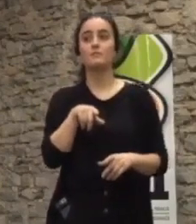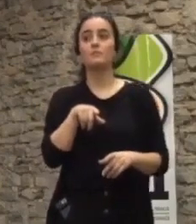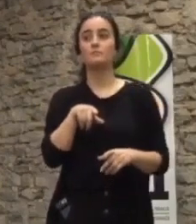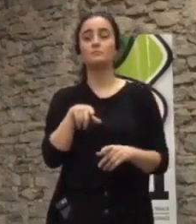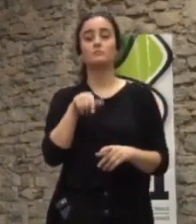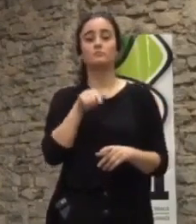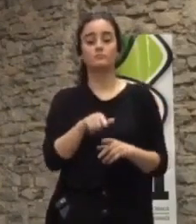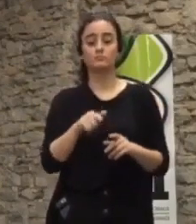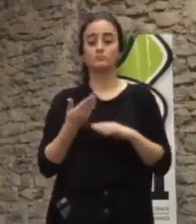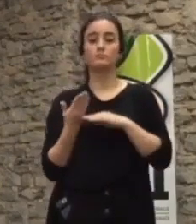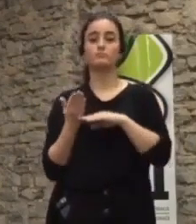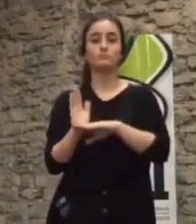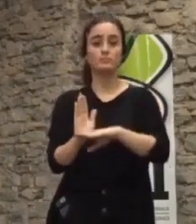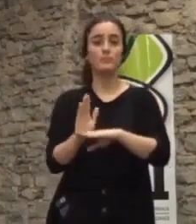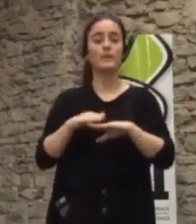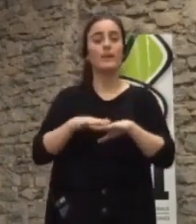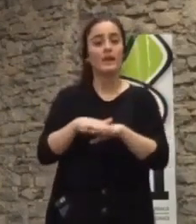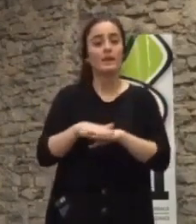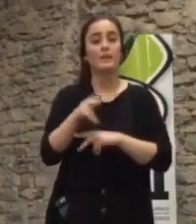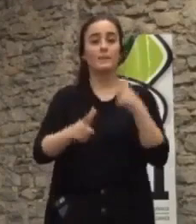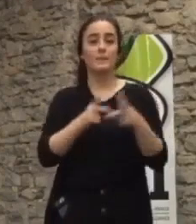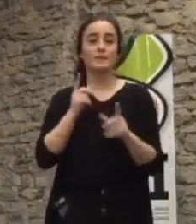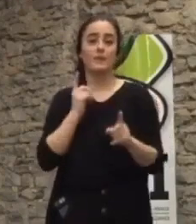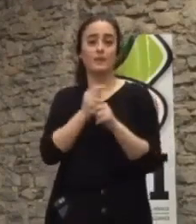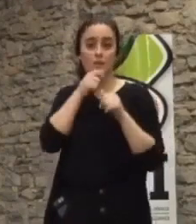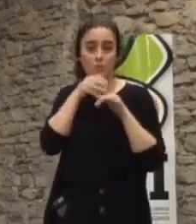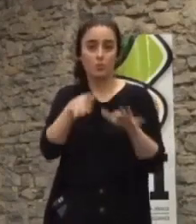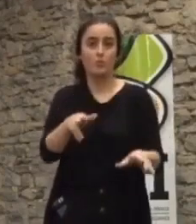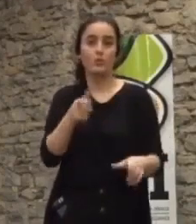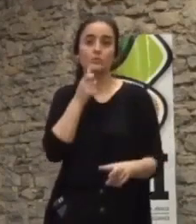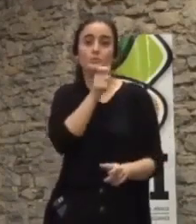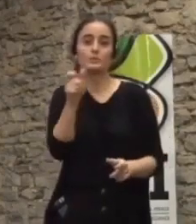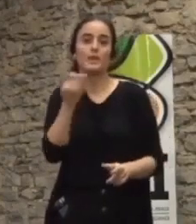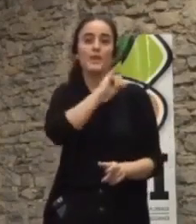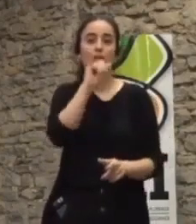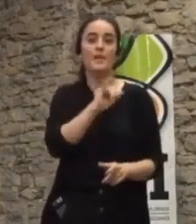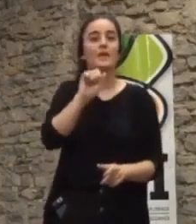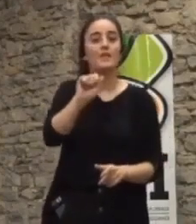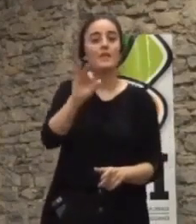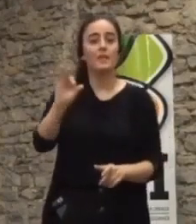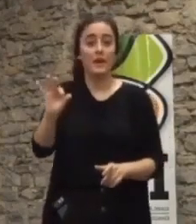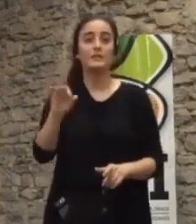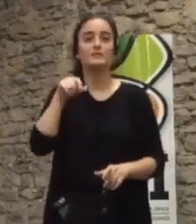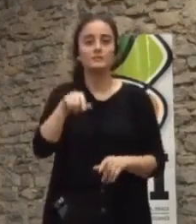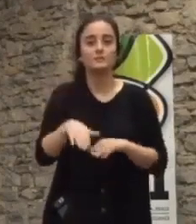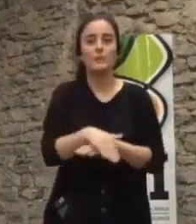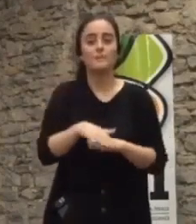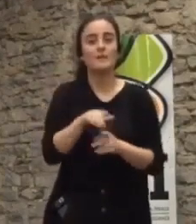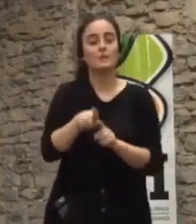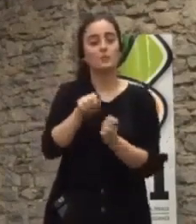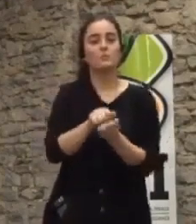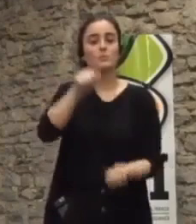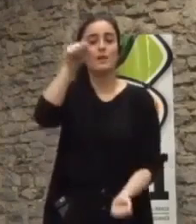en la que se presenta la Red Vasca Antirrumores con sus siglas ZAS y bueno, con base en un manifiesto que todas